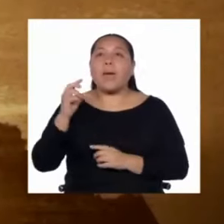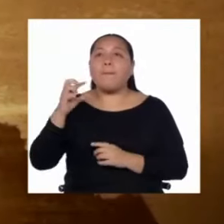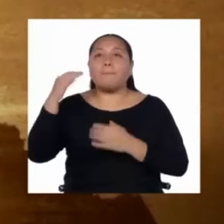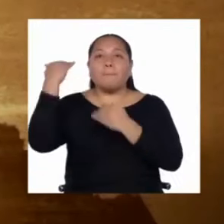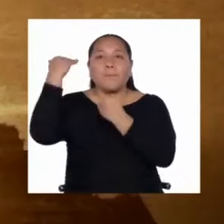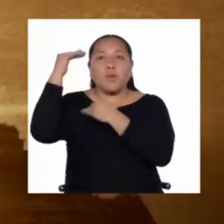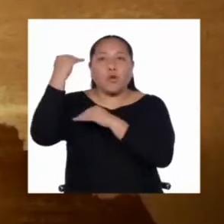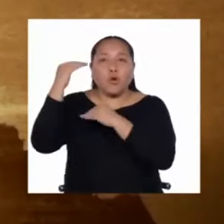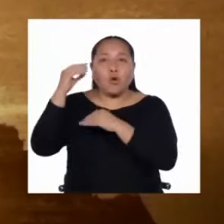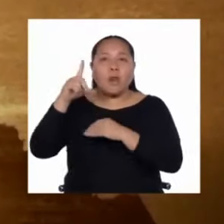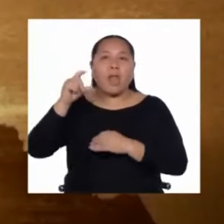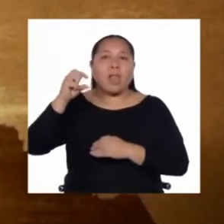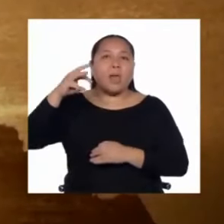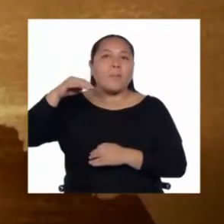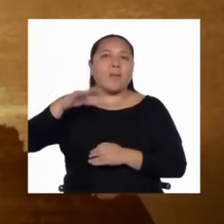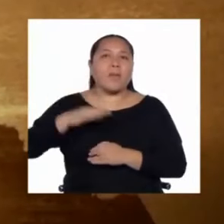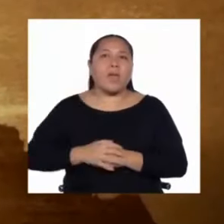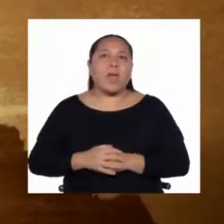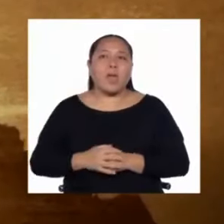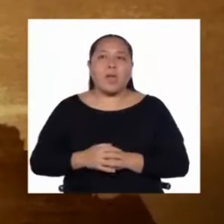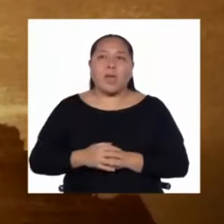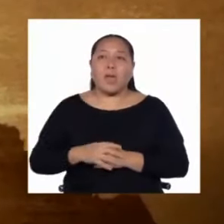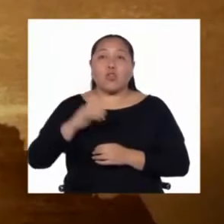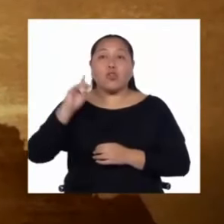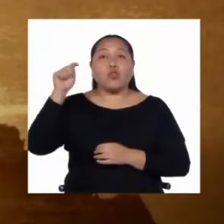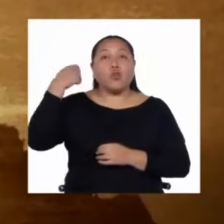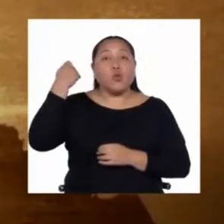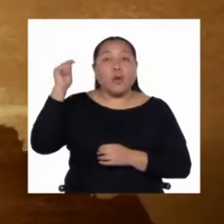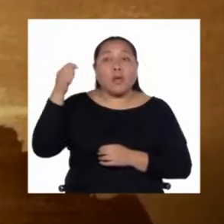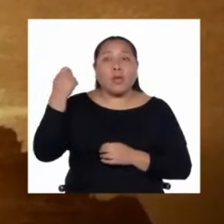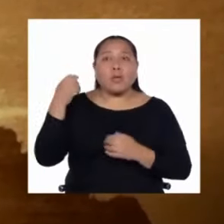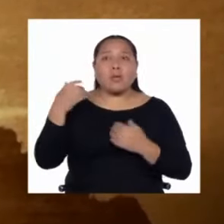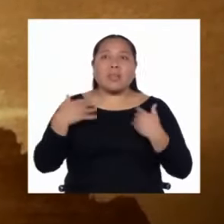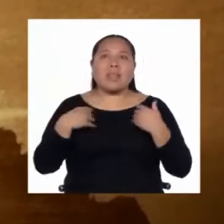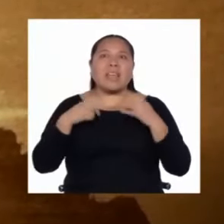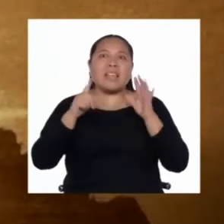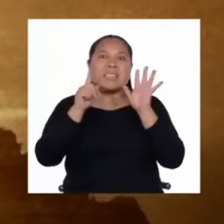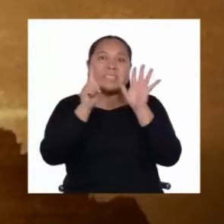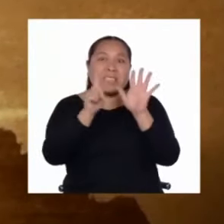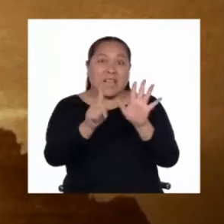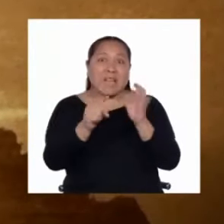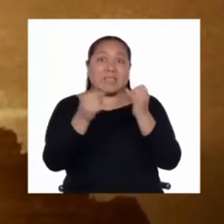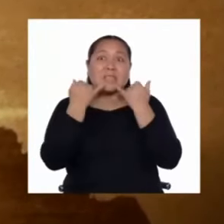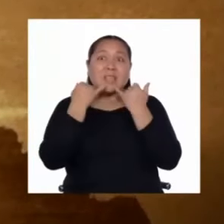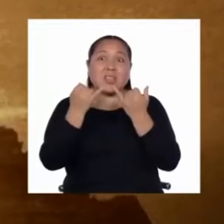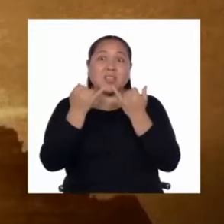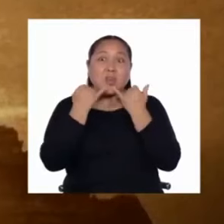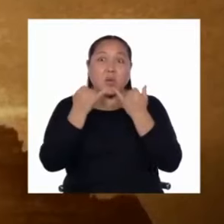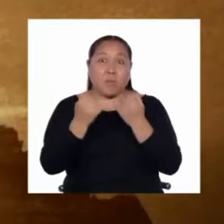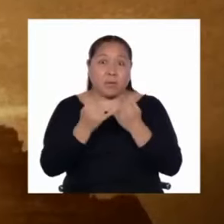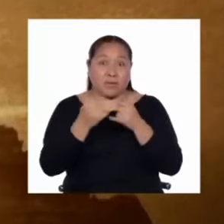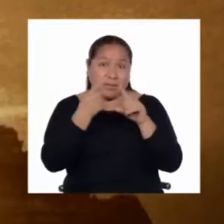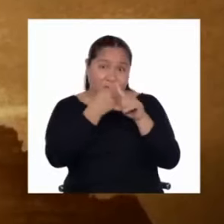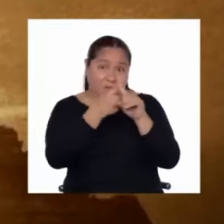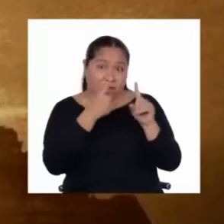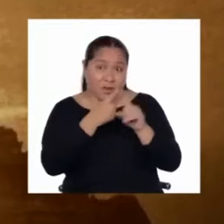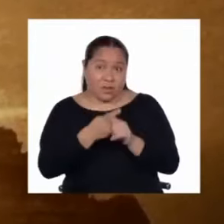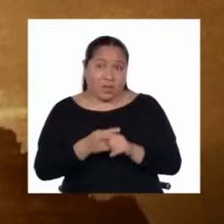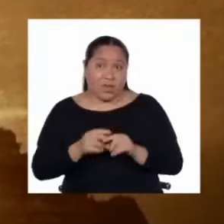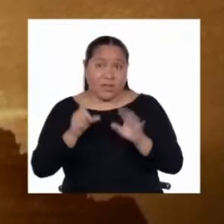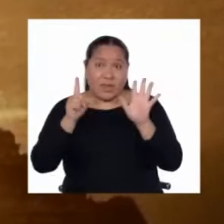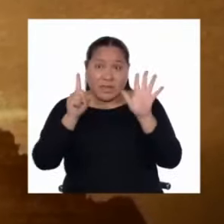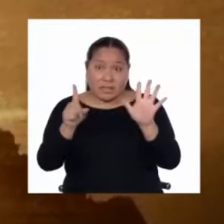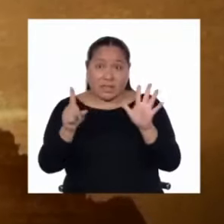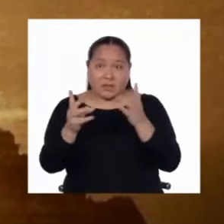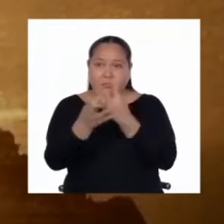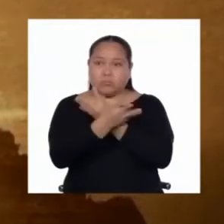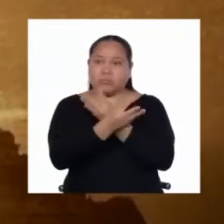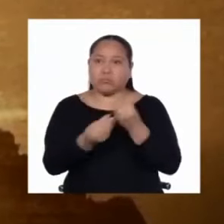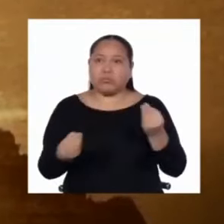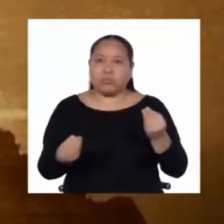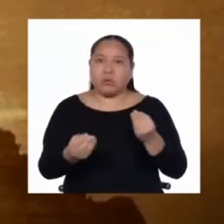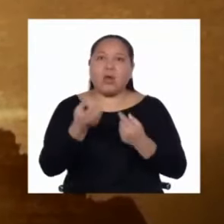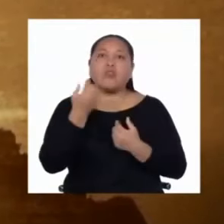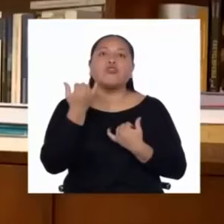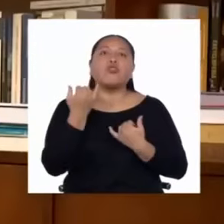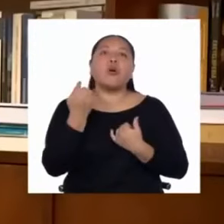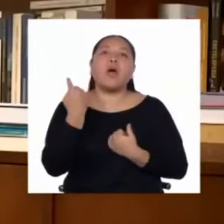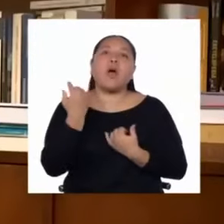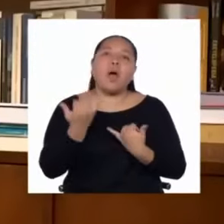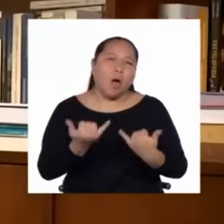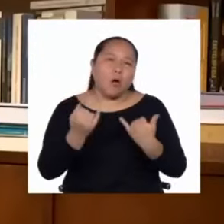Lambayeque y Trujillo, había por lo menos 6 lenguas distintas. De las 6 ya no queda nada, hoy día es solamente el español, ¿no? El